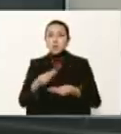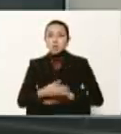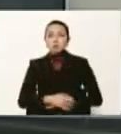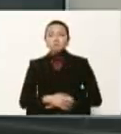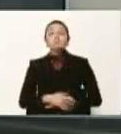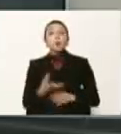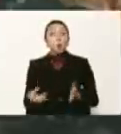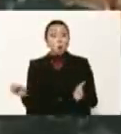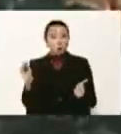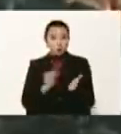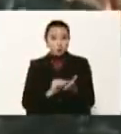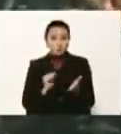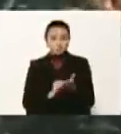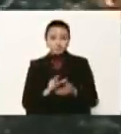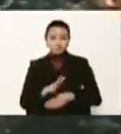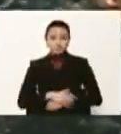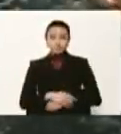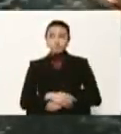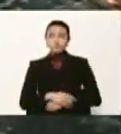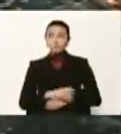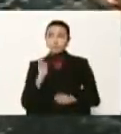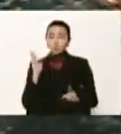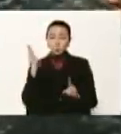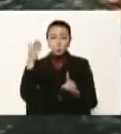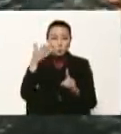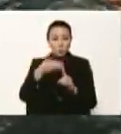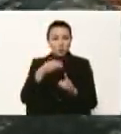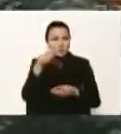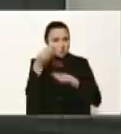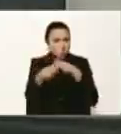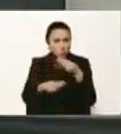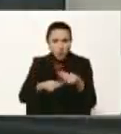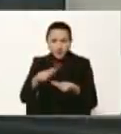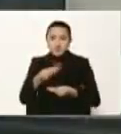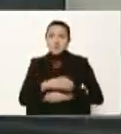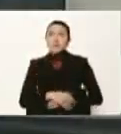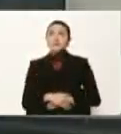Nuevamente con el objetivo de subvertir